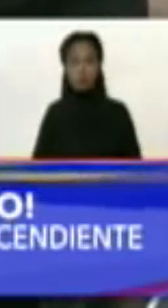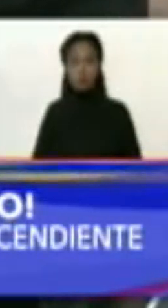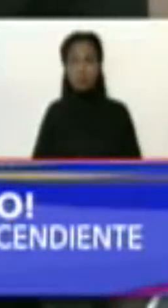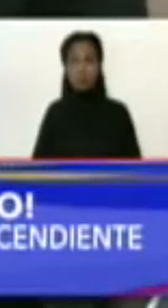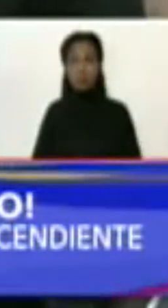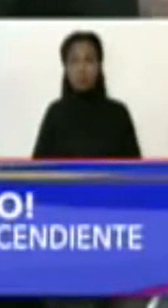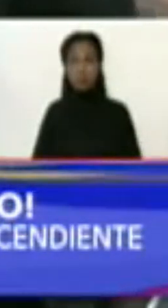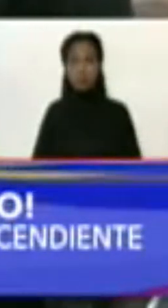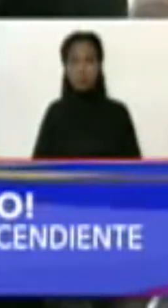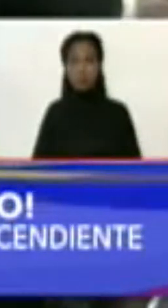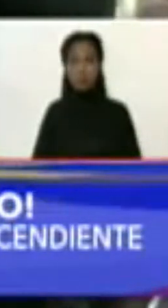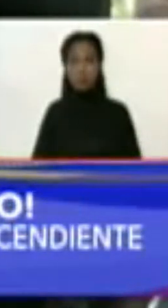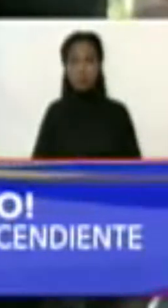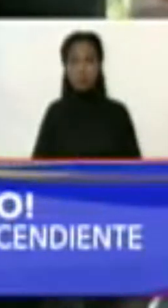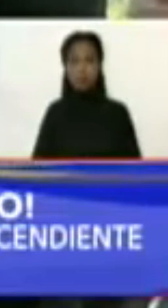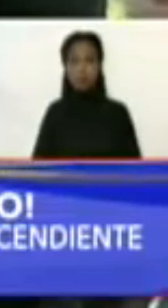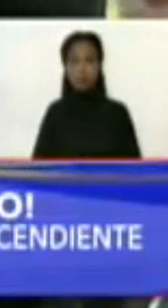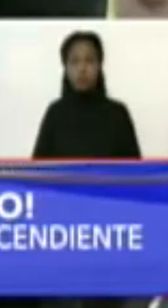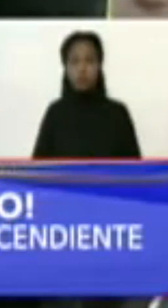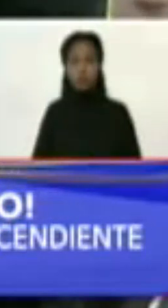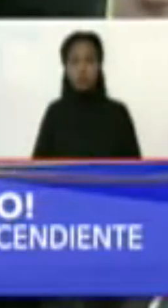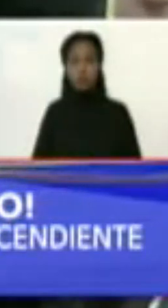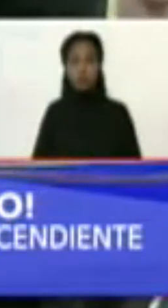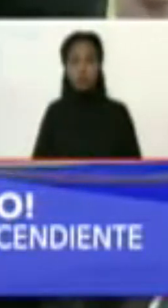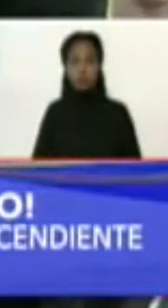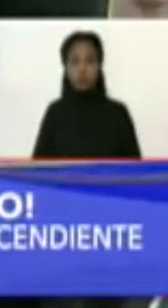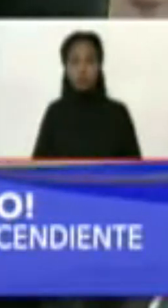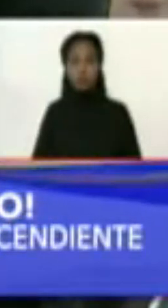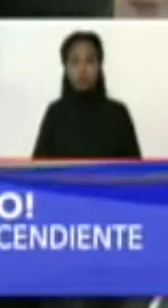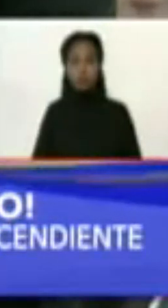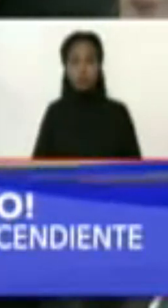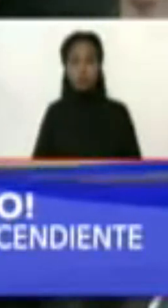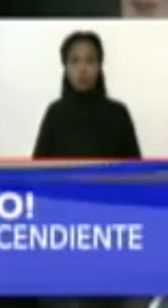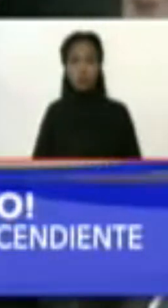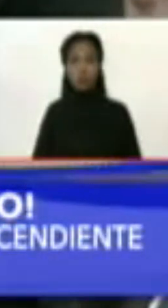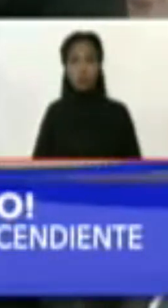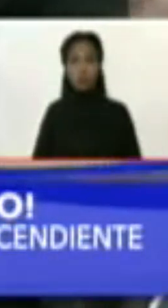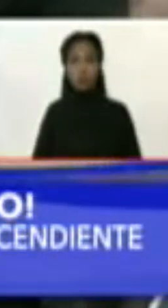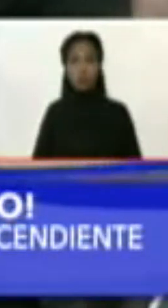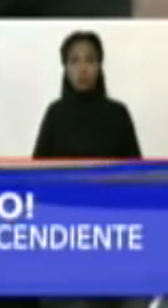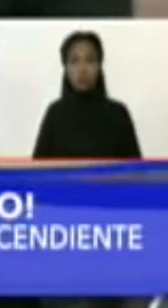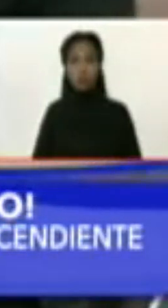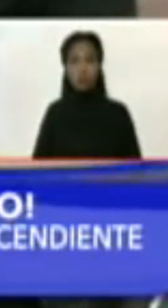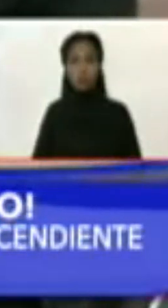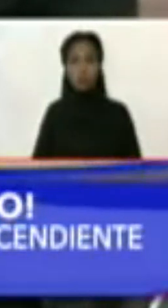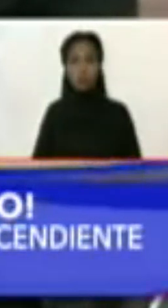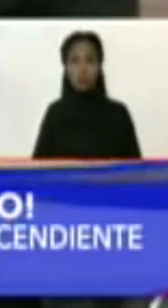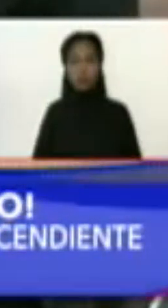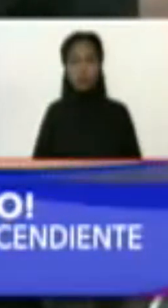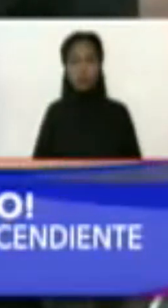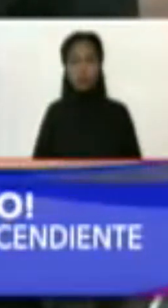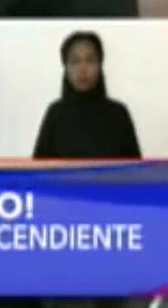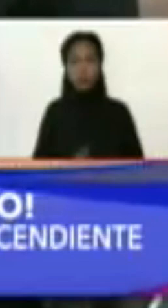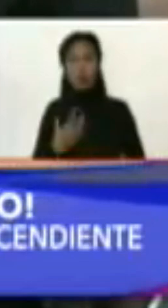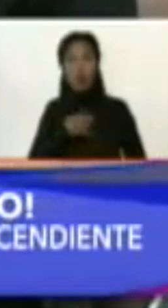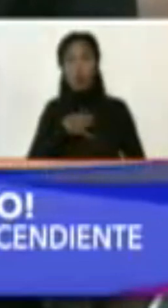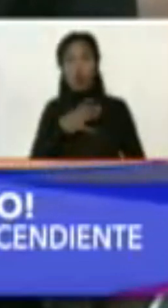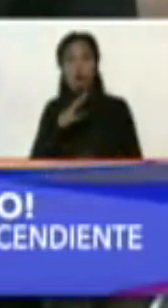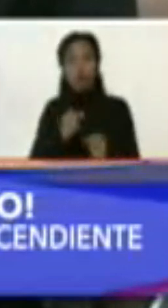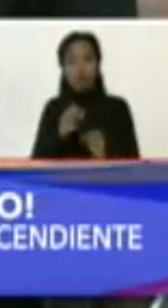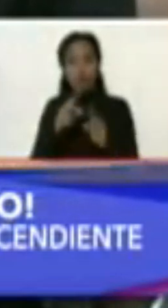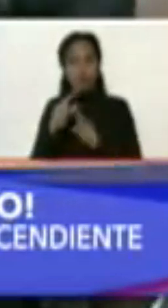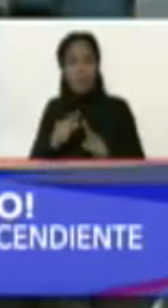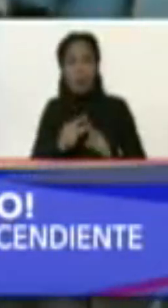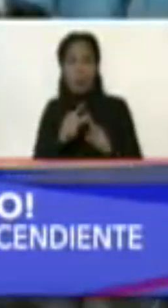pour ne pas demander peuple vénézuélien pardon, pour ne pas demander président Maduro pardon. No podemos tomar la palabra